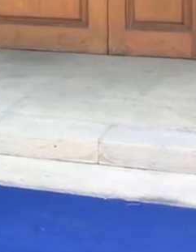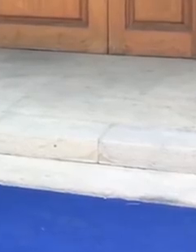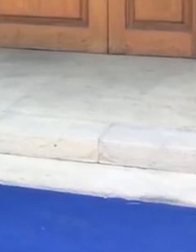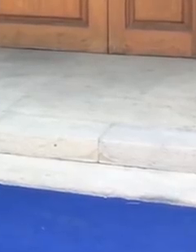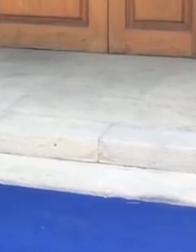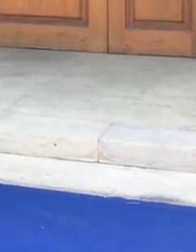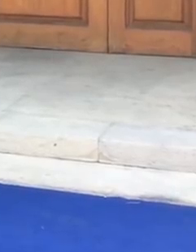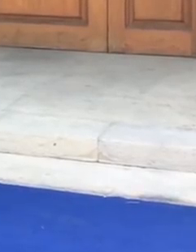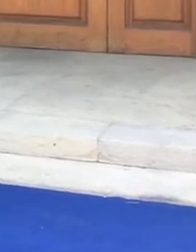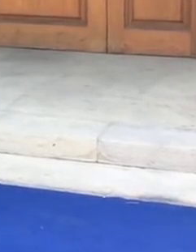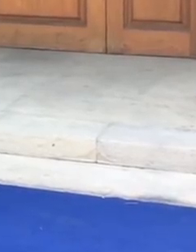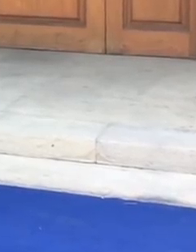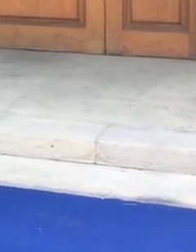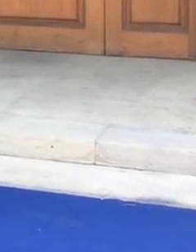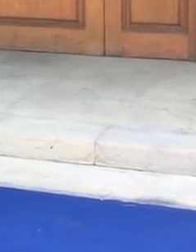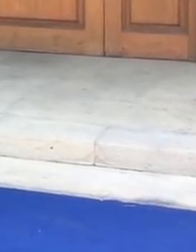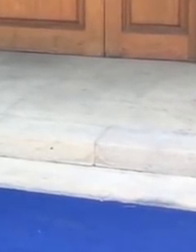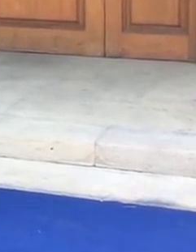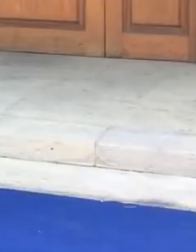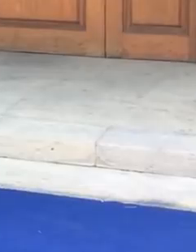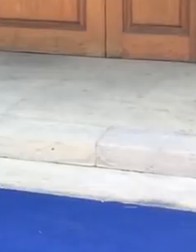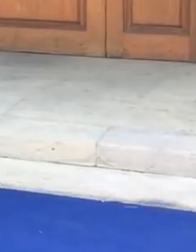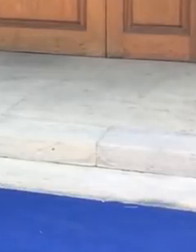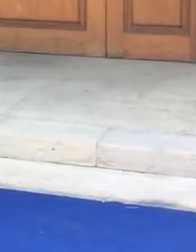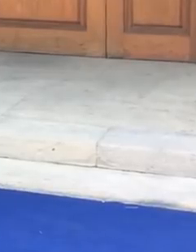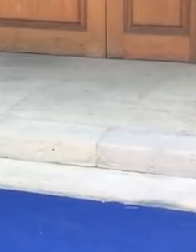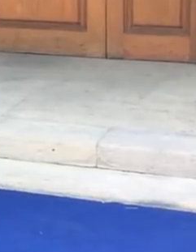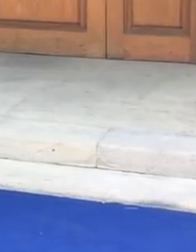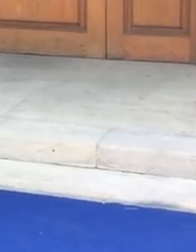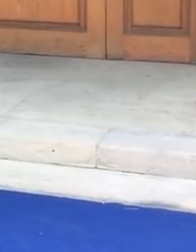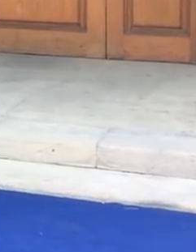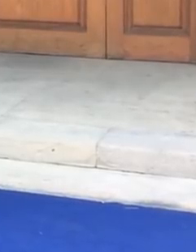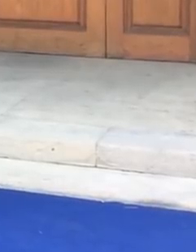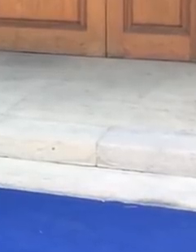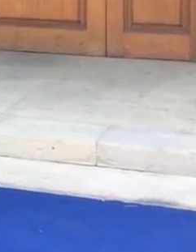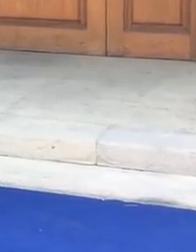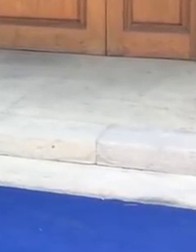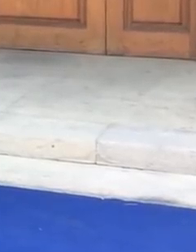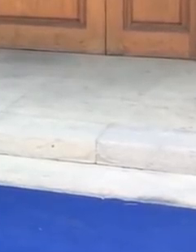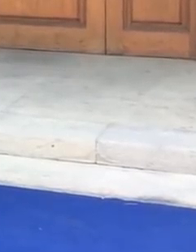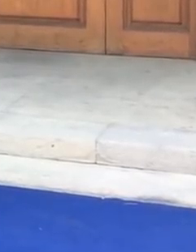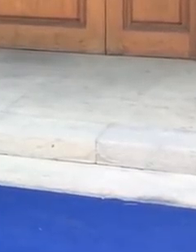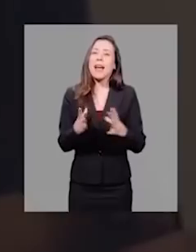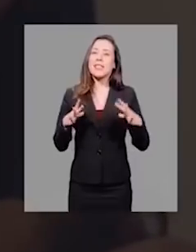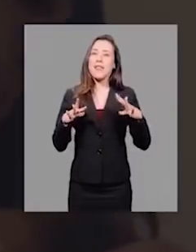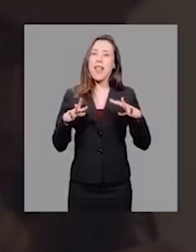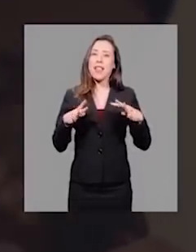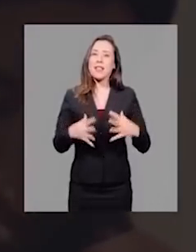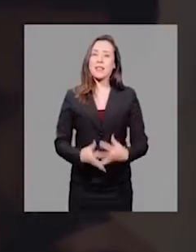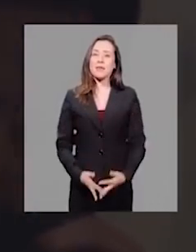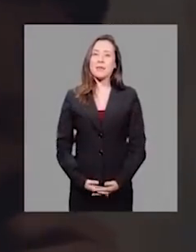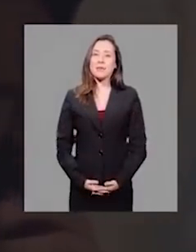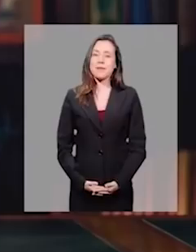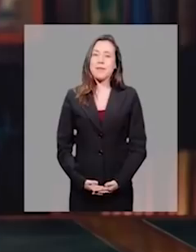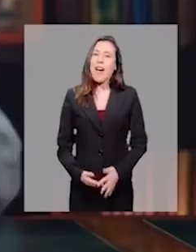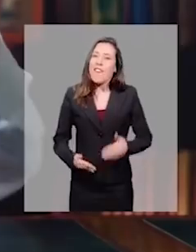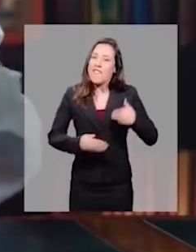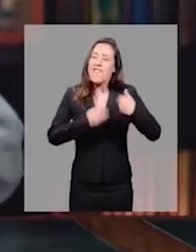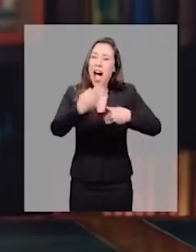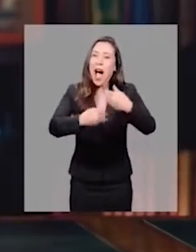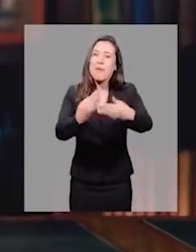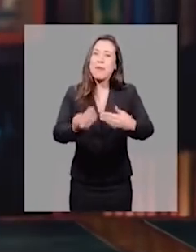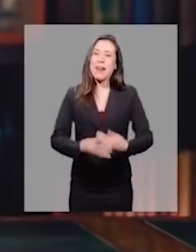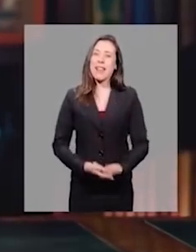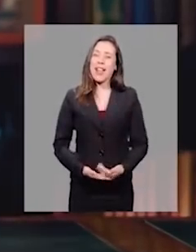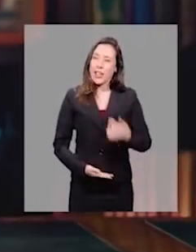Venezuela se reencuentre con la democracia y en el progreso, lo vamos a hacer con mucha convicción y con mucho